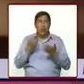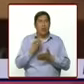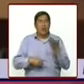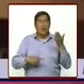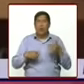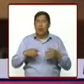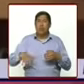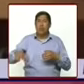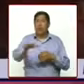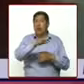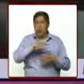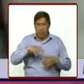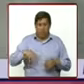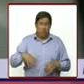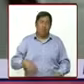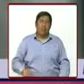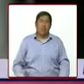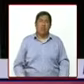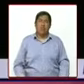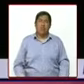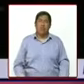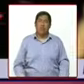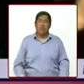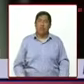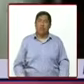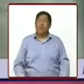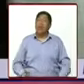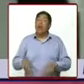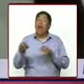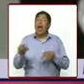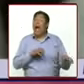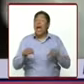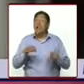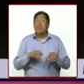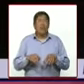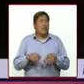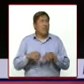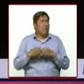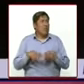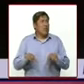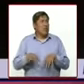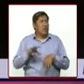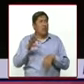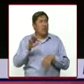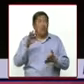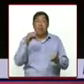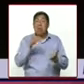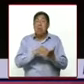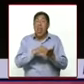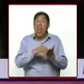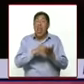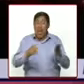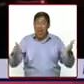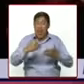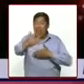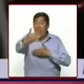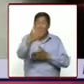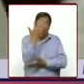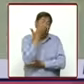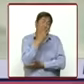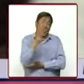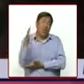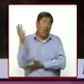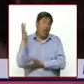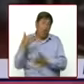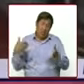en el municipio de Ixiamas, ¿no? Todo esto ha generado también una pérdida casi de 9.000 hectáreas afectadas, ¿no? Que se han encontrado